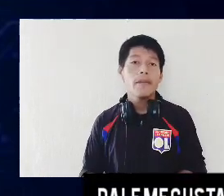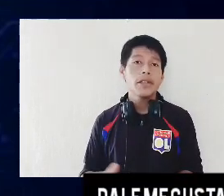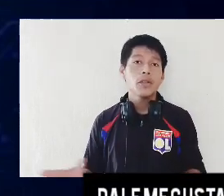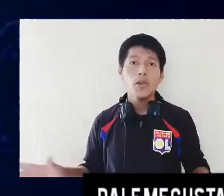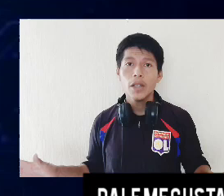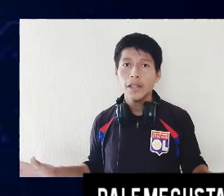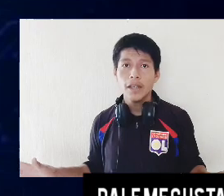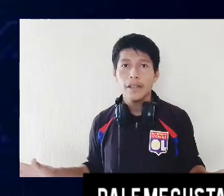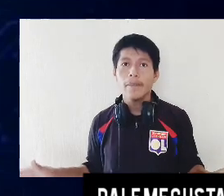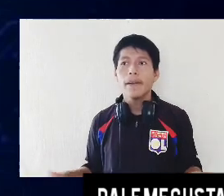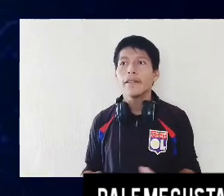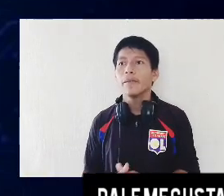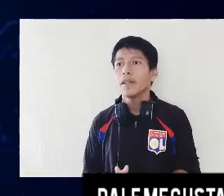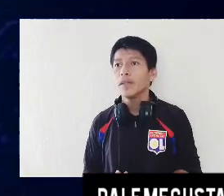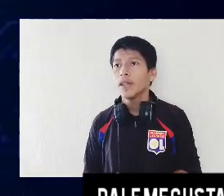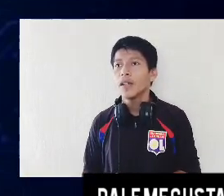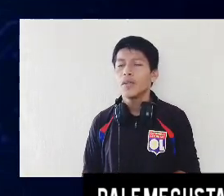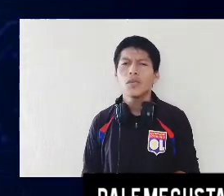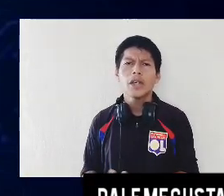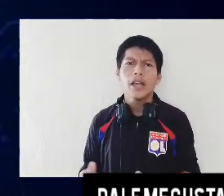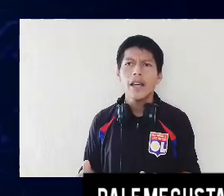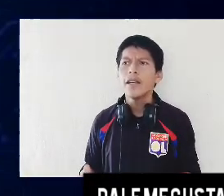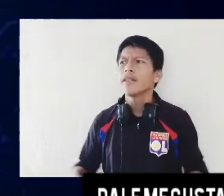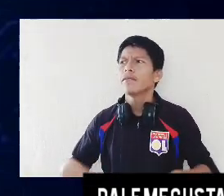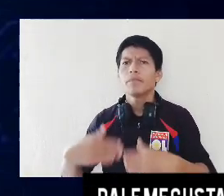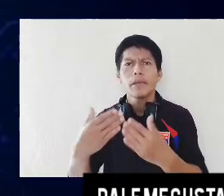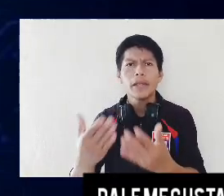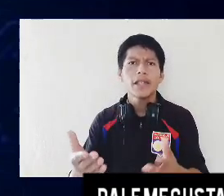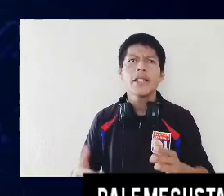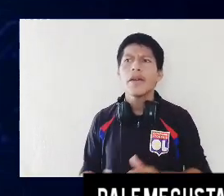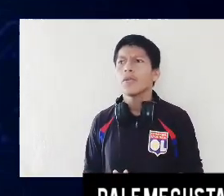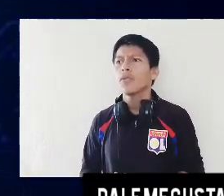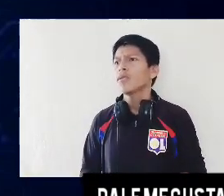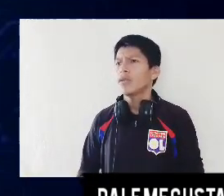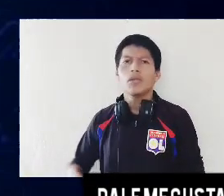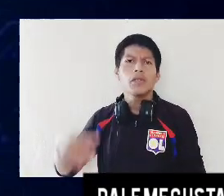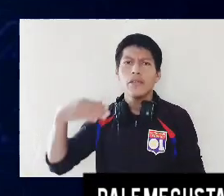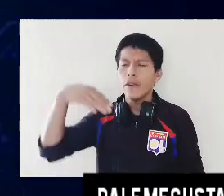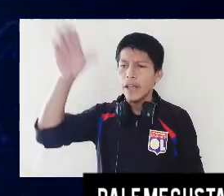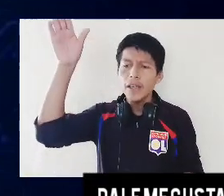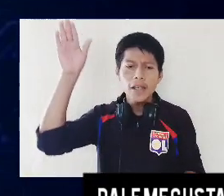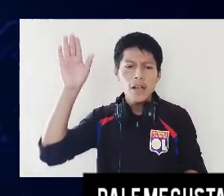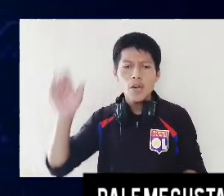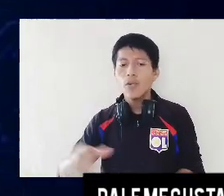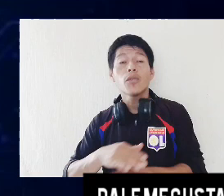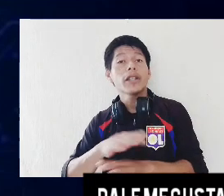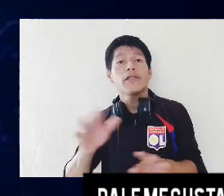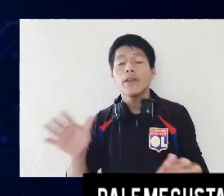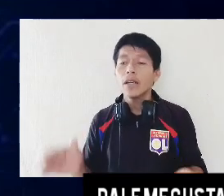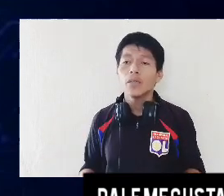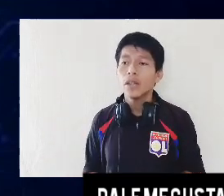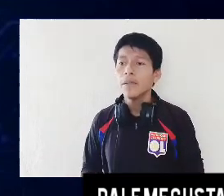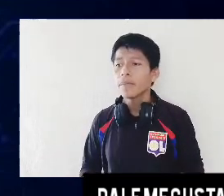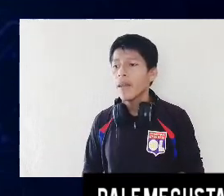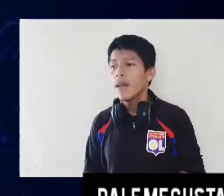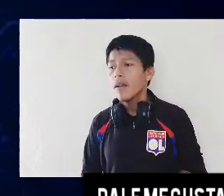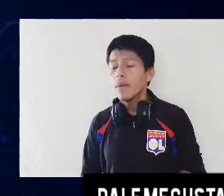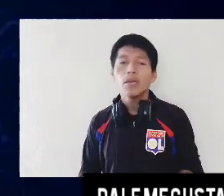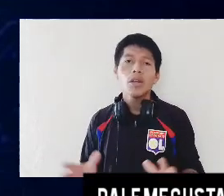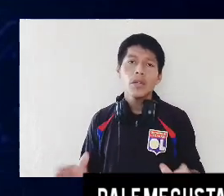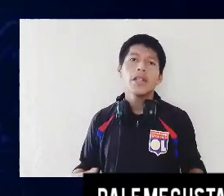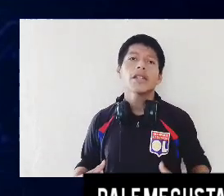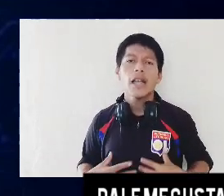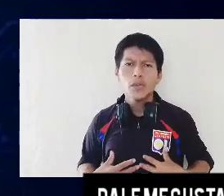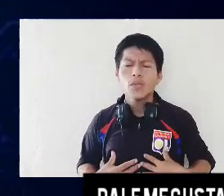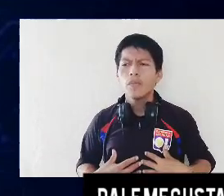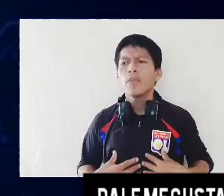simplemente se fue, me vació lo que es el departamento, o sea, yo no dije nada, permití que se llevara todo, donde fuera, o con quien fuera, no sé.